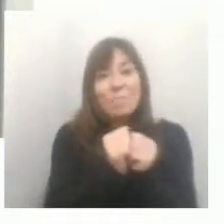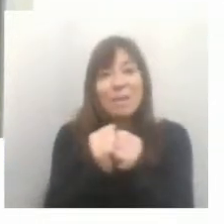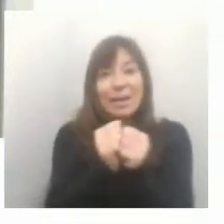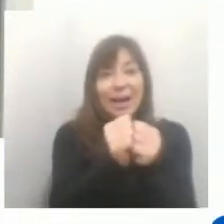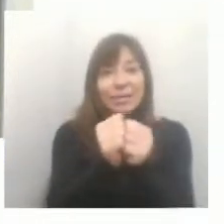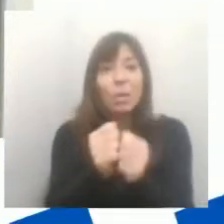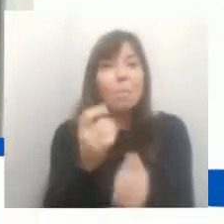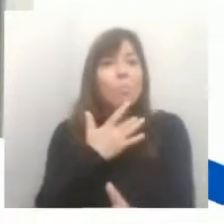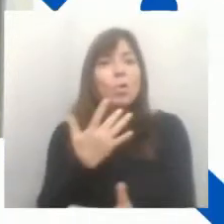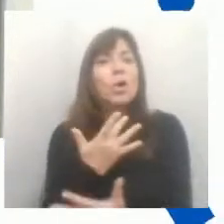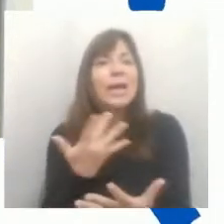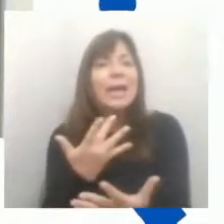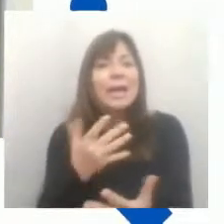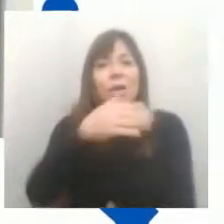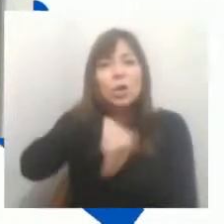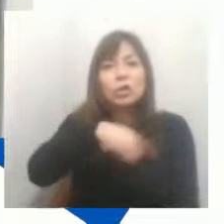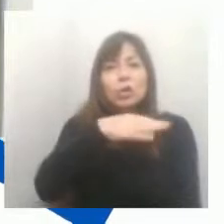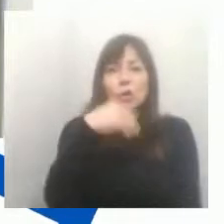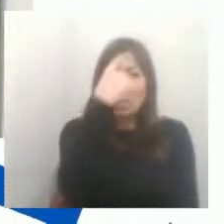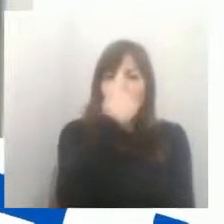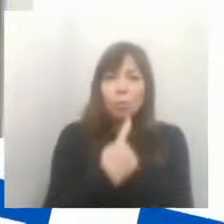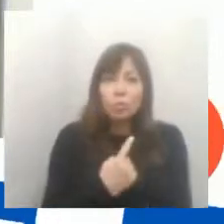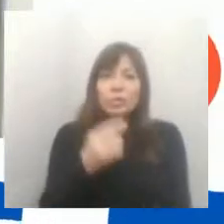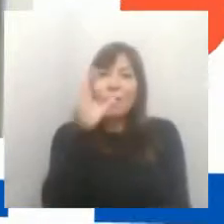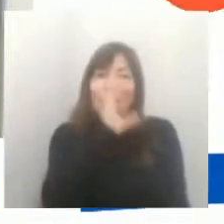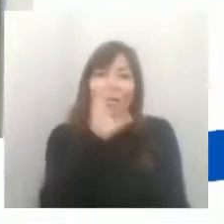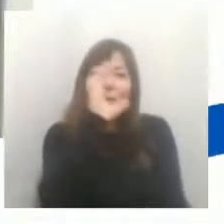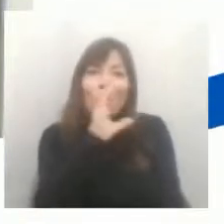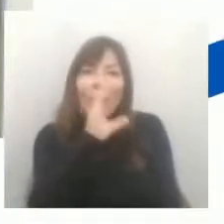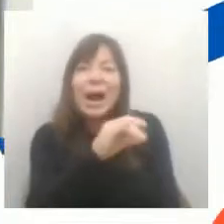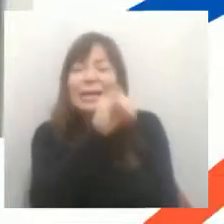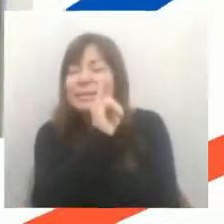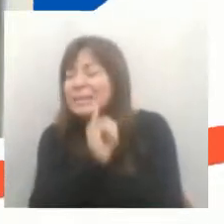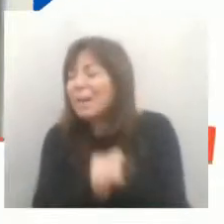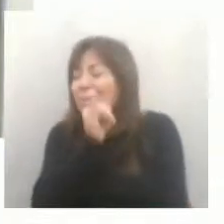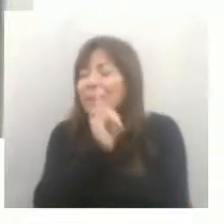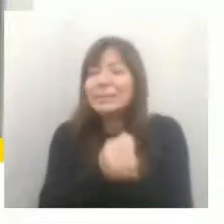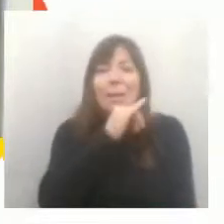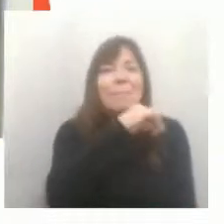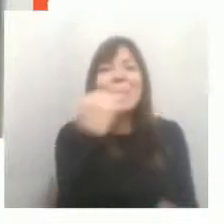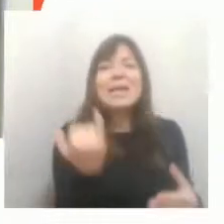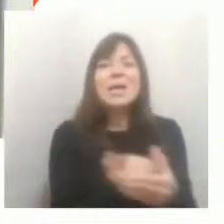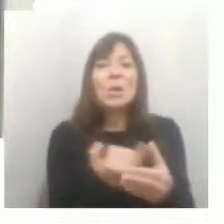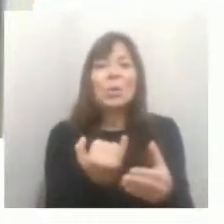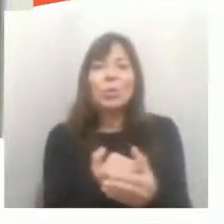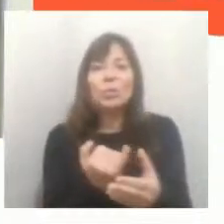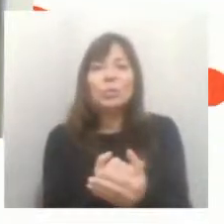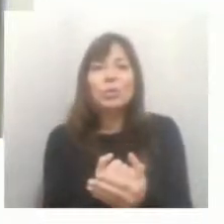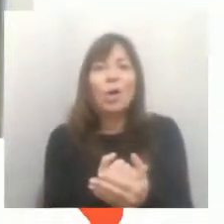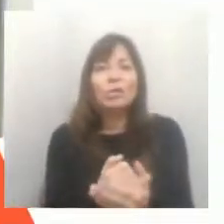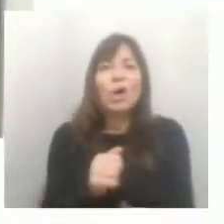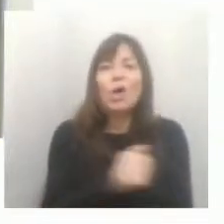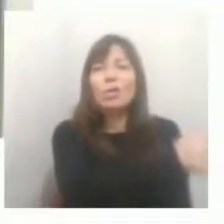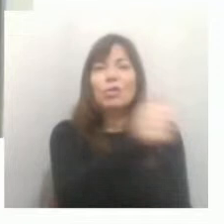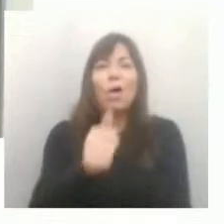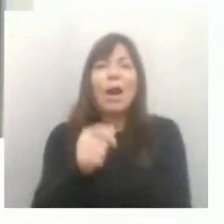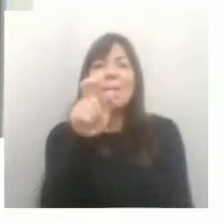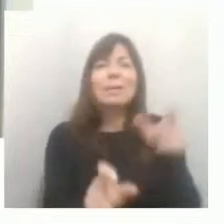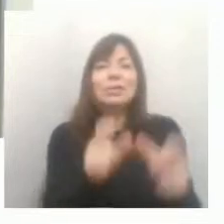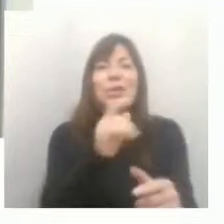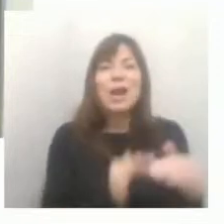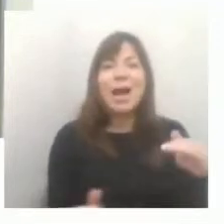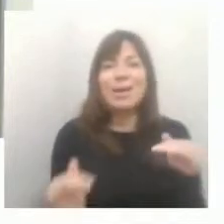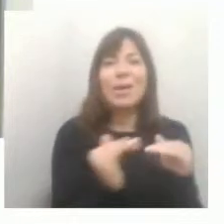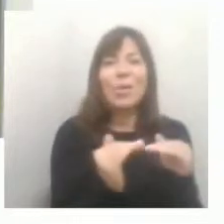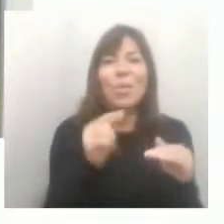¿Por qué? Porque nosotros como museo estamos buscando continuamente, por supuesto, llegar a todos y a todas de la mejor manera y, por supuesto,